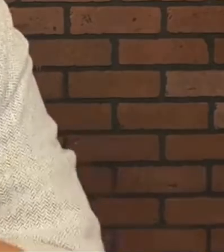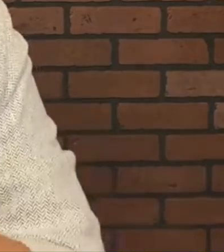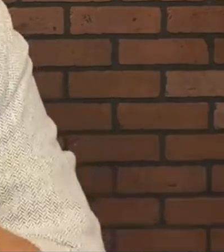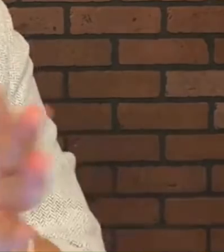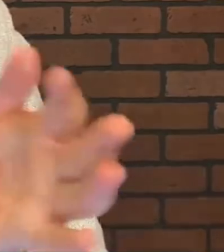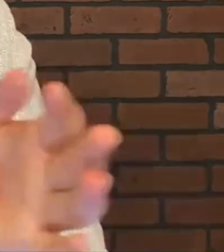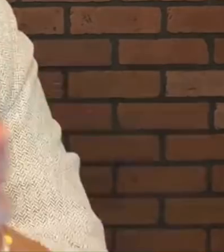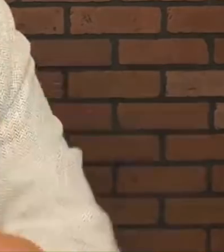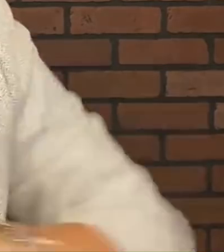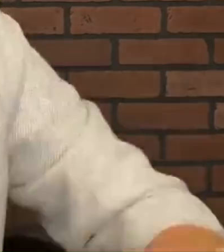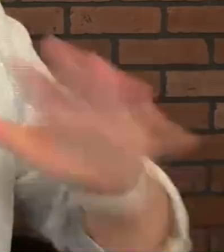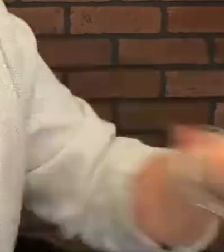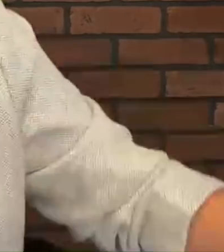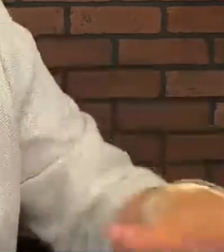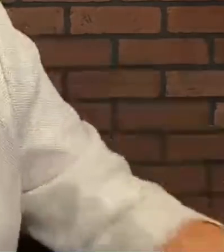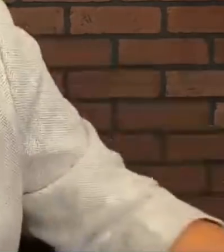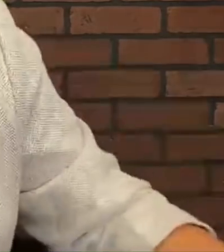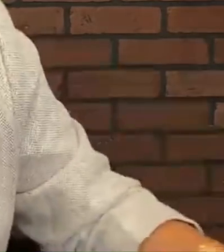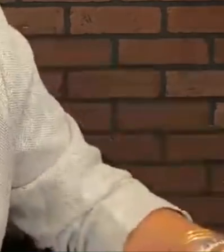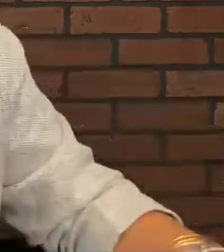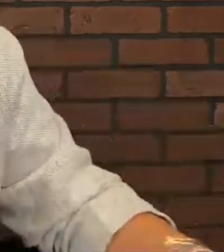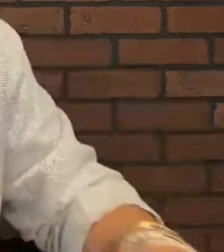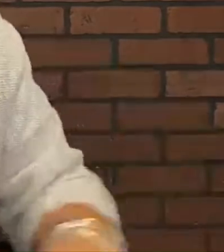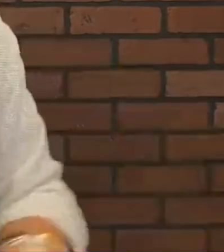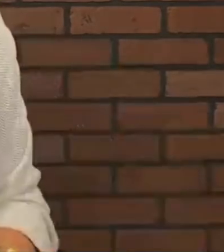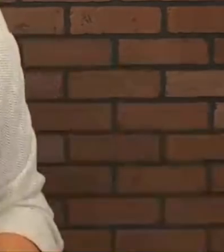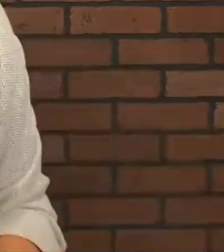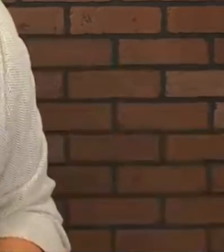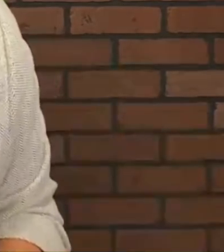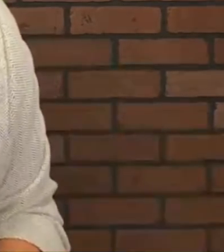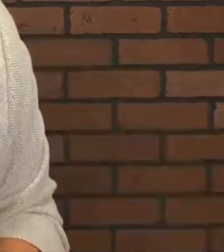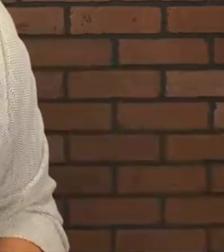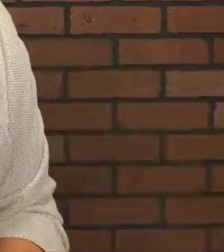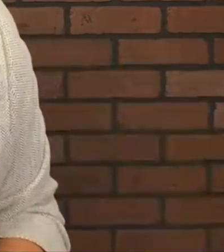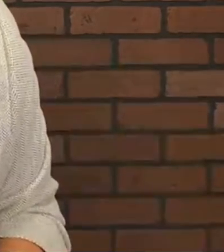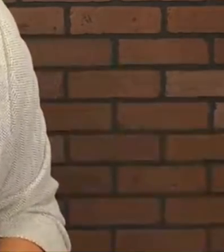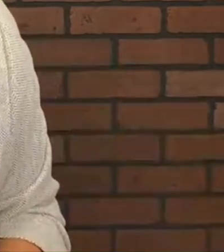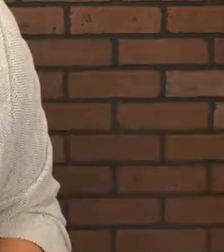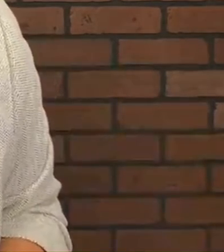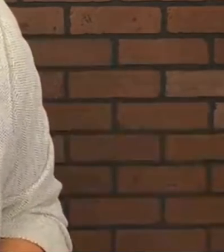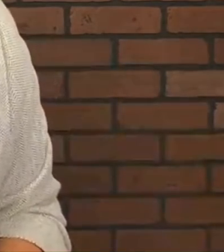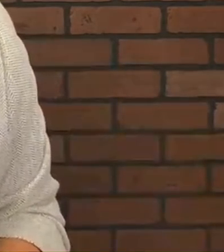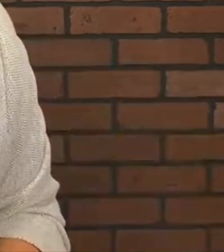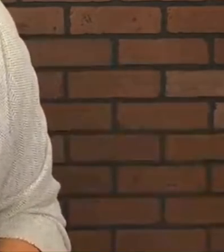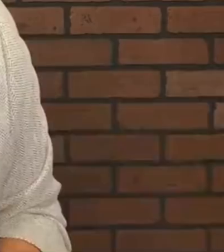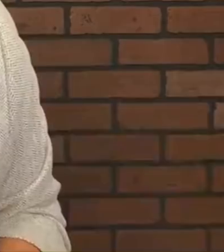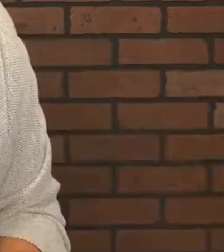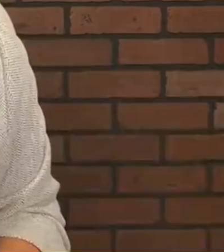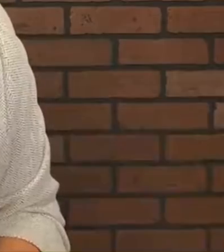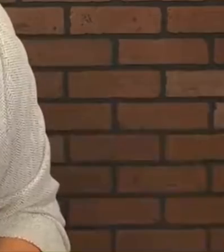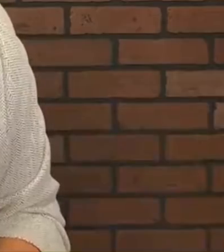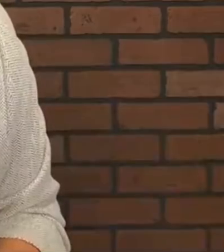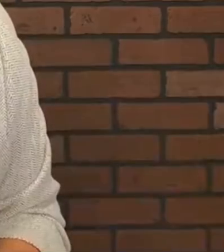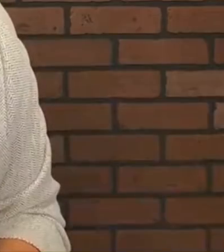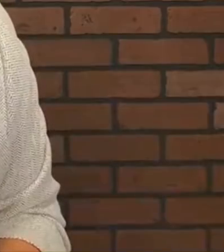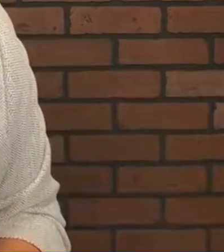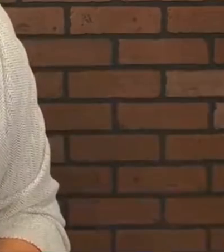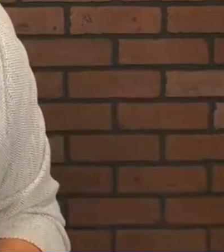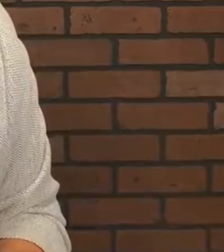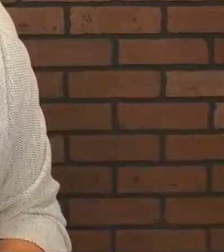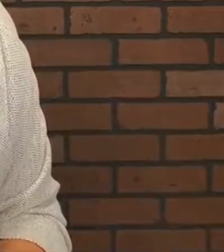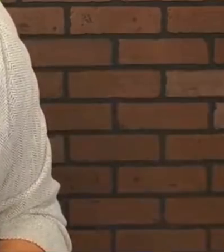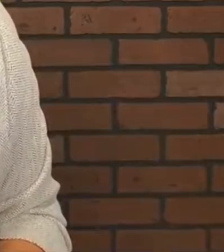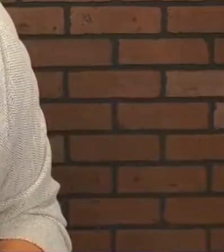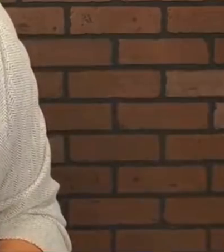Amigas y amigos, hubo un cortón aquí de Bolón Ping-Pong, pero ya llegamos, ya estamos listos. Y ¿saben qué? Vámonos de regreso a ver esa transmisión,